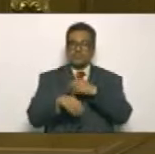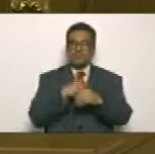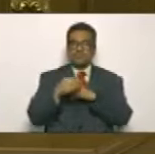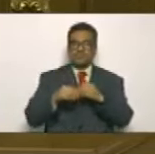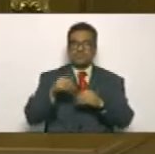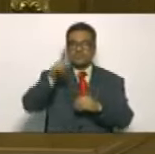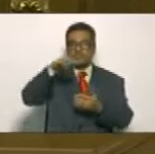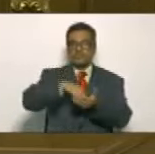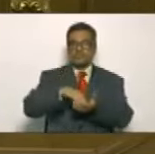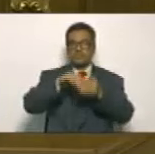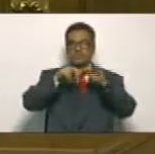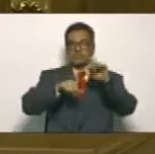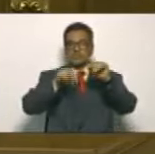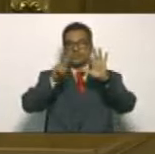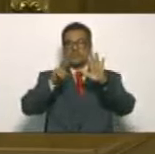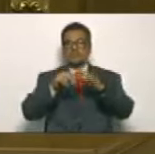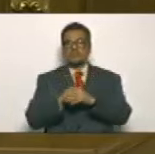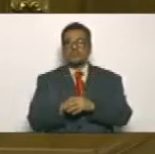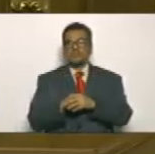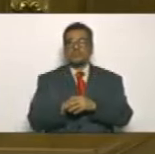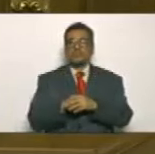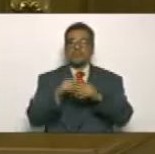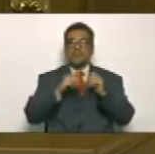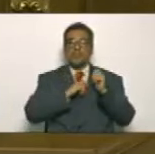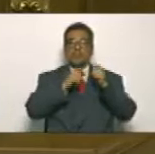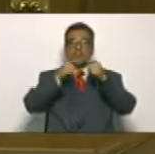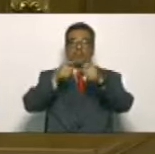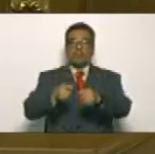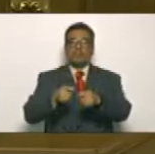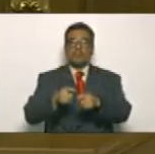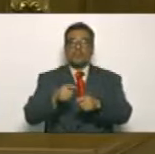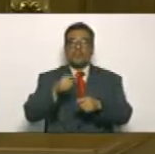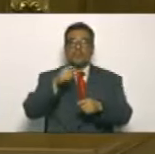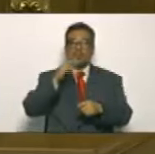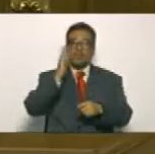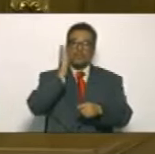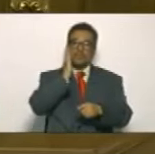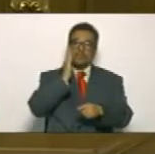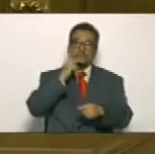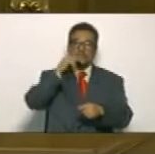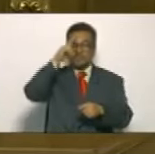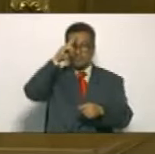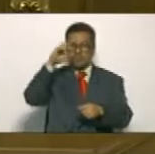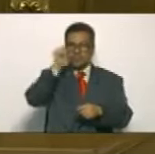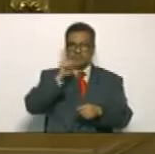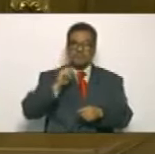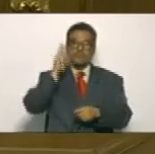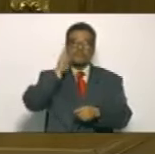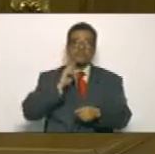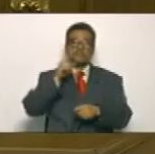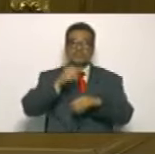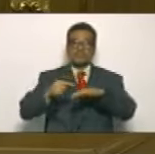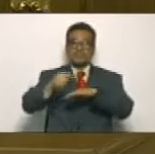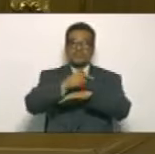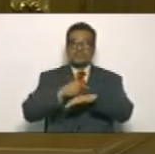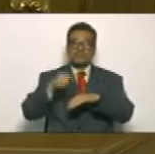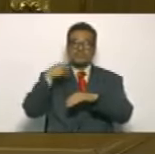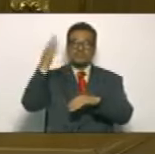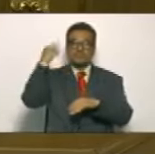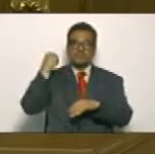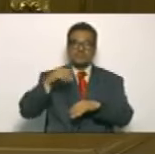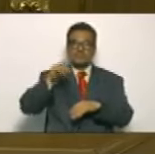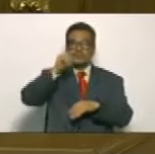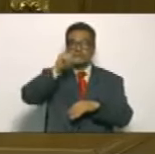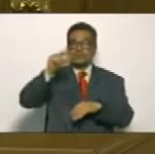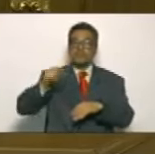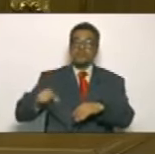en 1817 fue designado como padre de la patria Simón Bolívar, como gobernador de la antigua Guayana